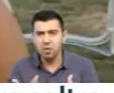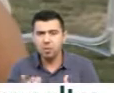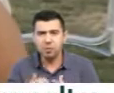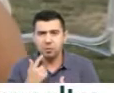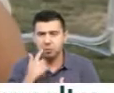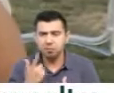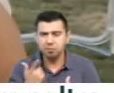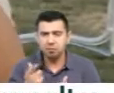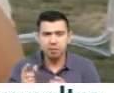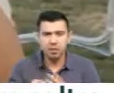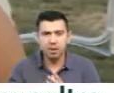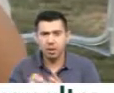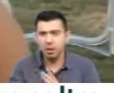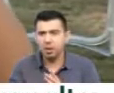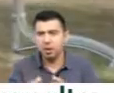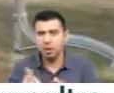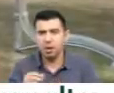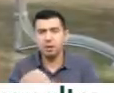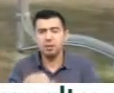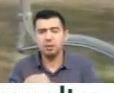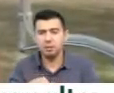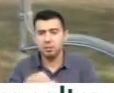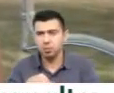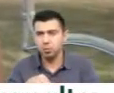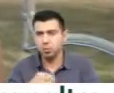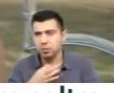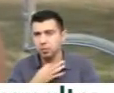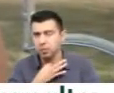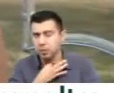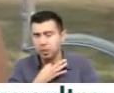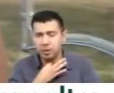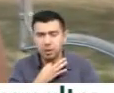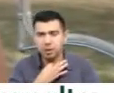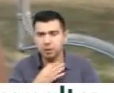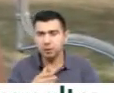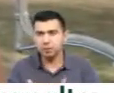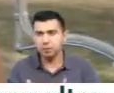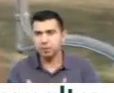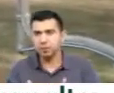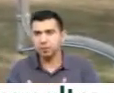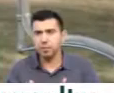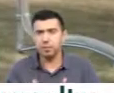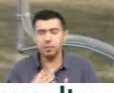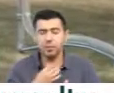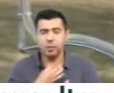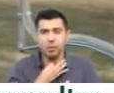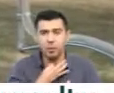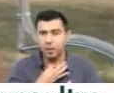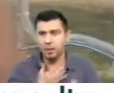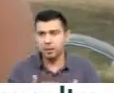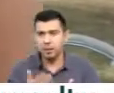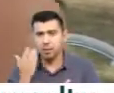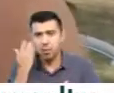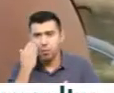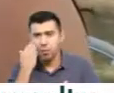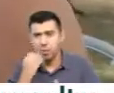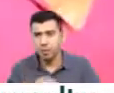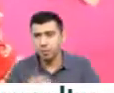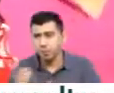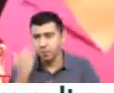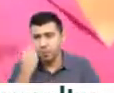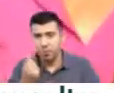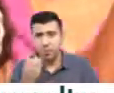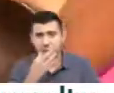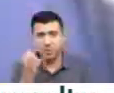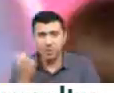para que va a alcanzar ni siquiera tú ni para el transporte no nos alcanza para nada usted ni siquiera un huevo porque ya le 350